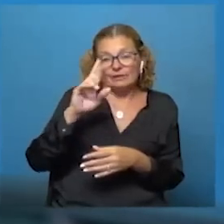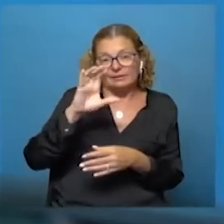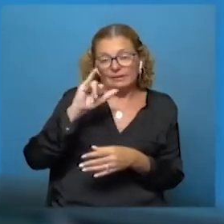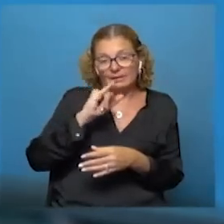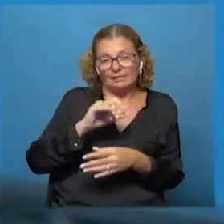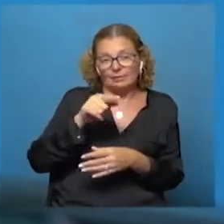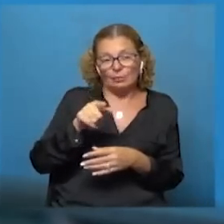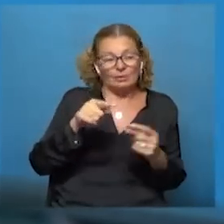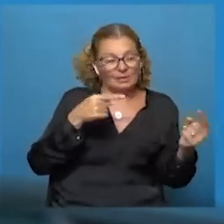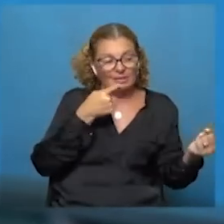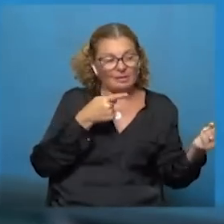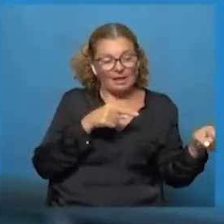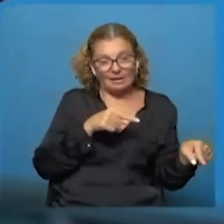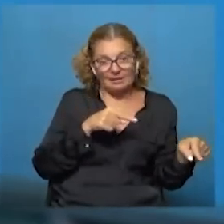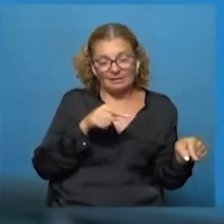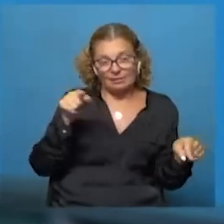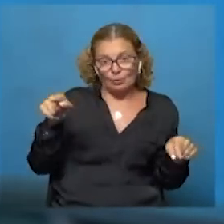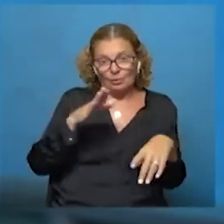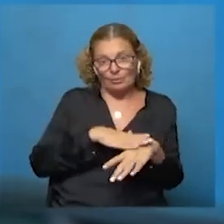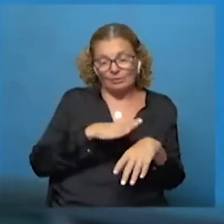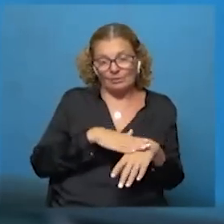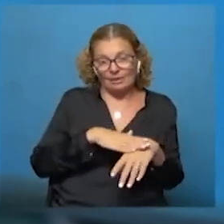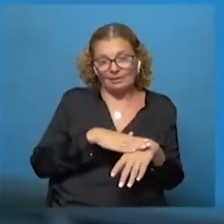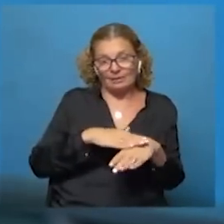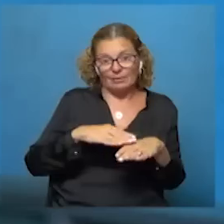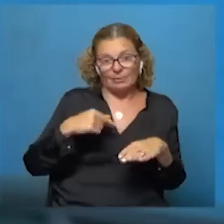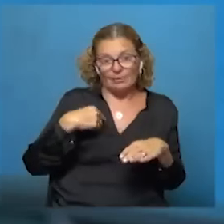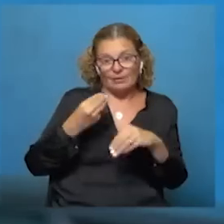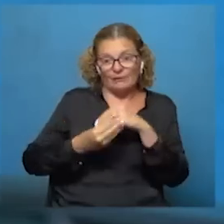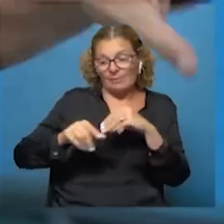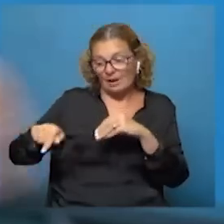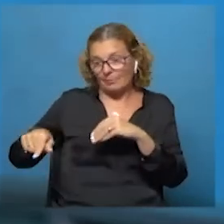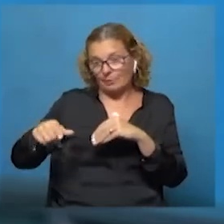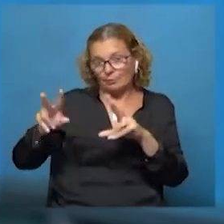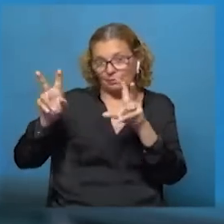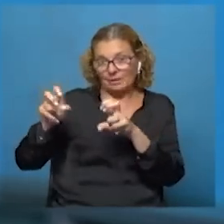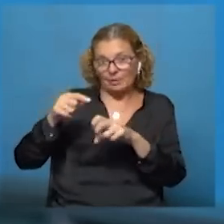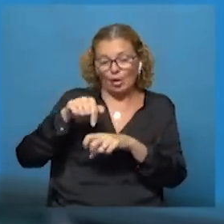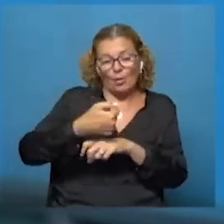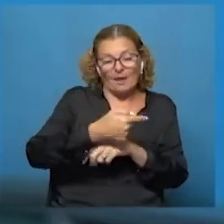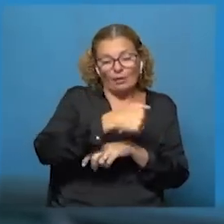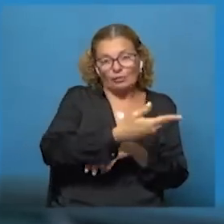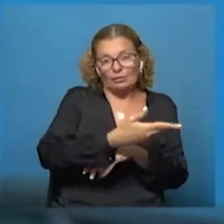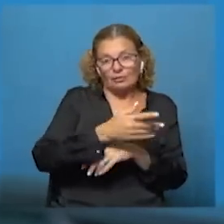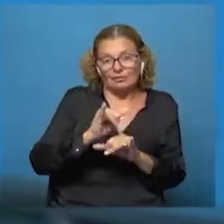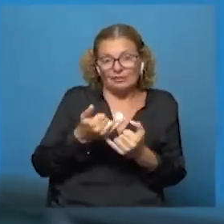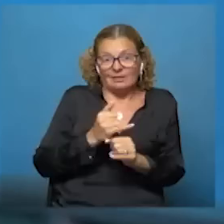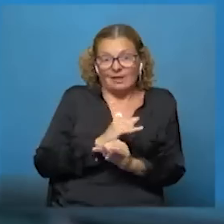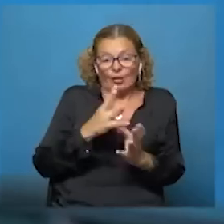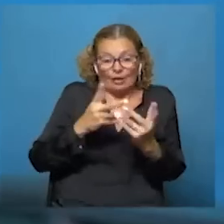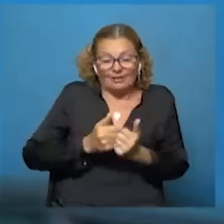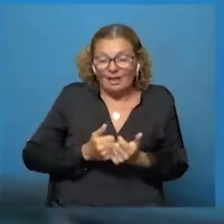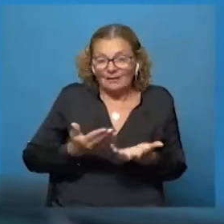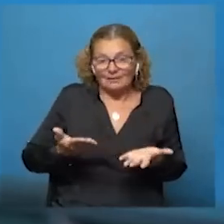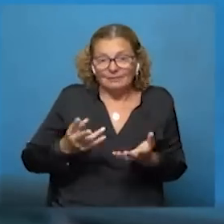le pasás novedades a él es tu responsabilidad lo que tiene que ver con mi familia es una cosa lo demás es contigo ya está